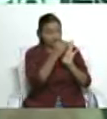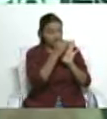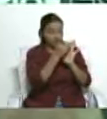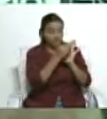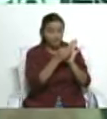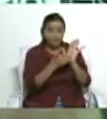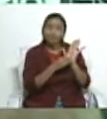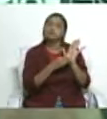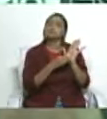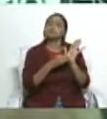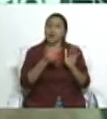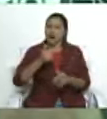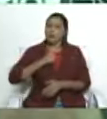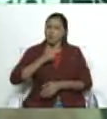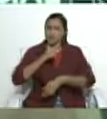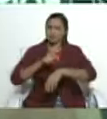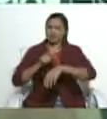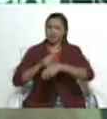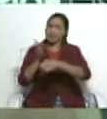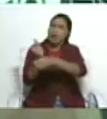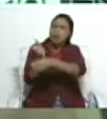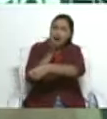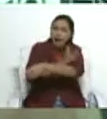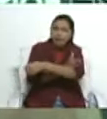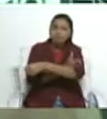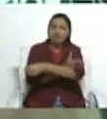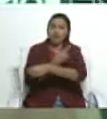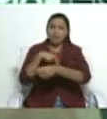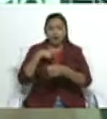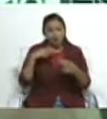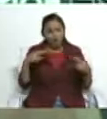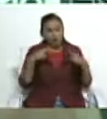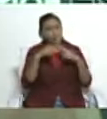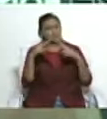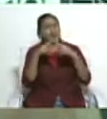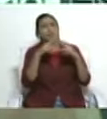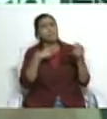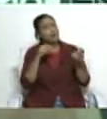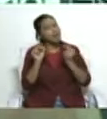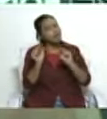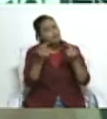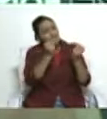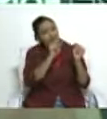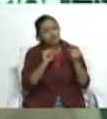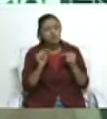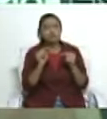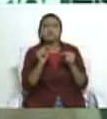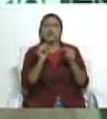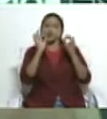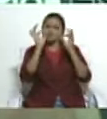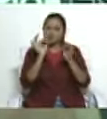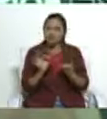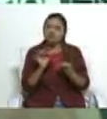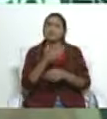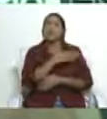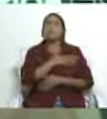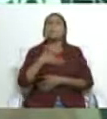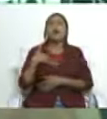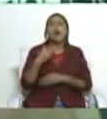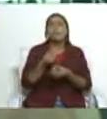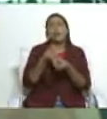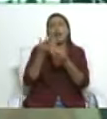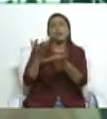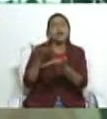aprovechemos estos tiempos para encontrarnos y para debatir. Para encontrarnos y debatir realmente en qué es lo mejor para